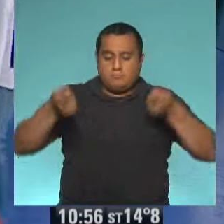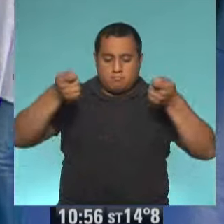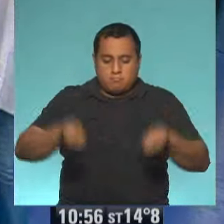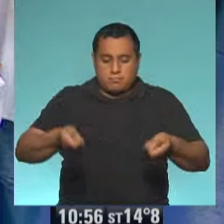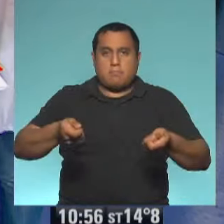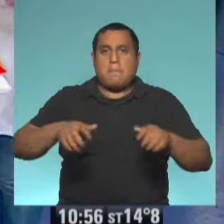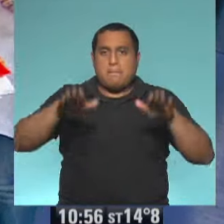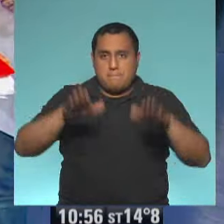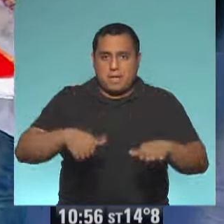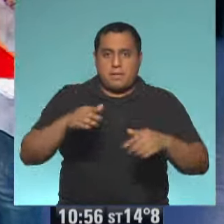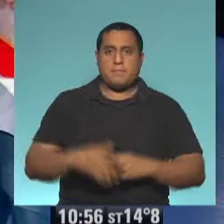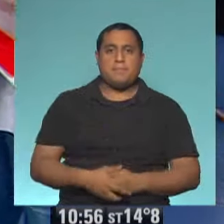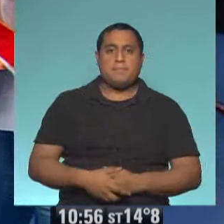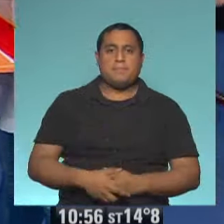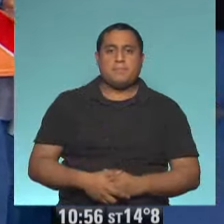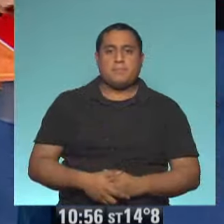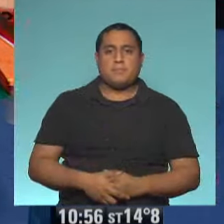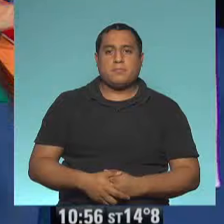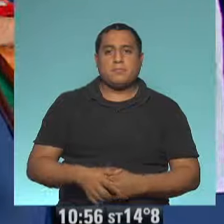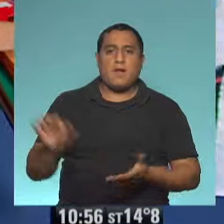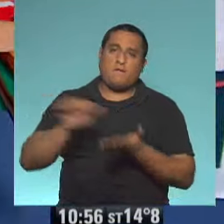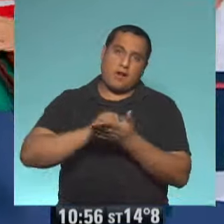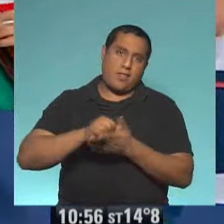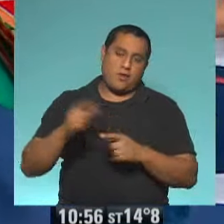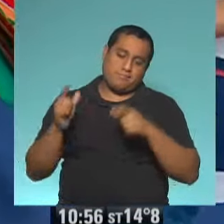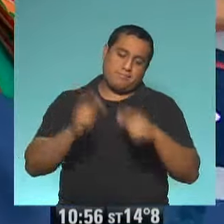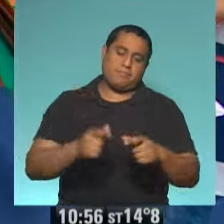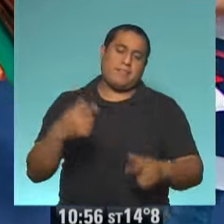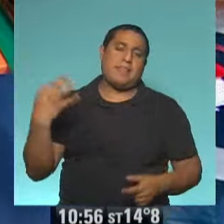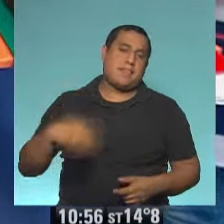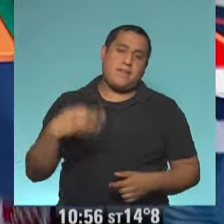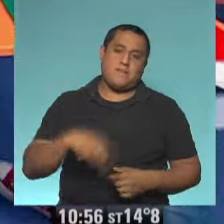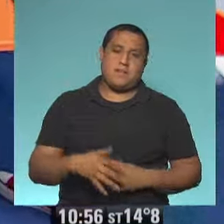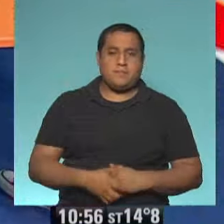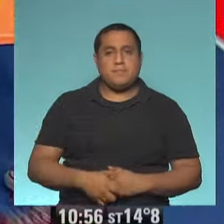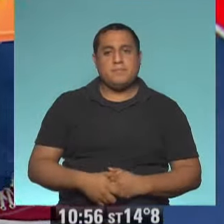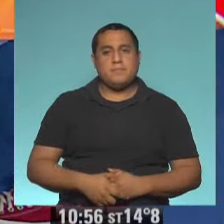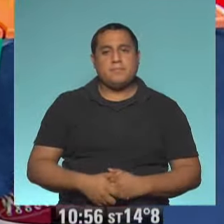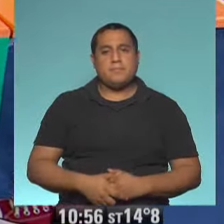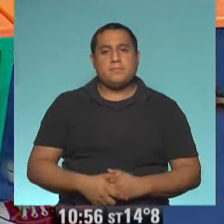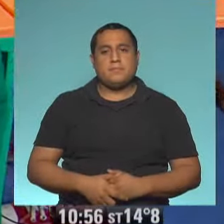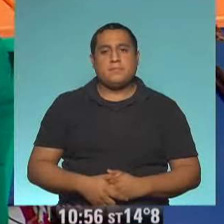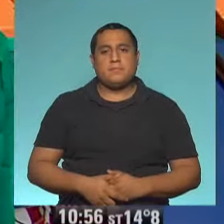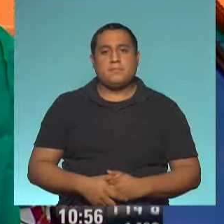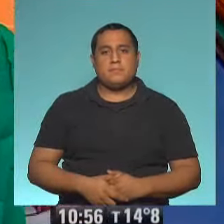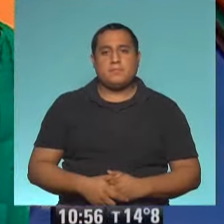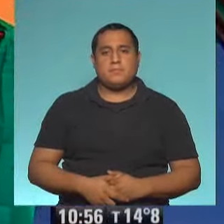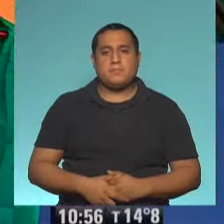lo... indispensable ponerlo a Borri. Ahí está. El borrador de la clase. Bueno. Ahí